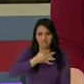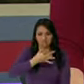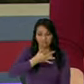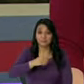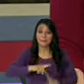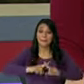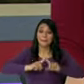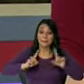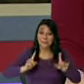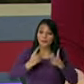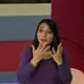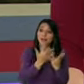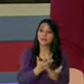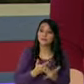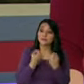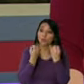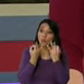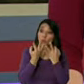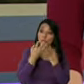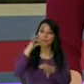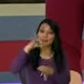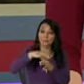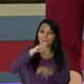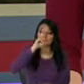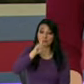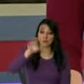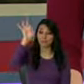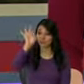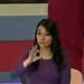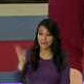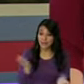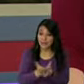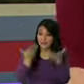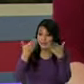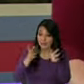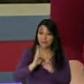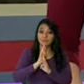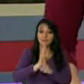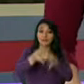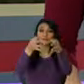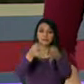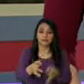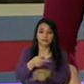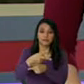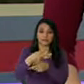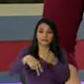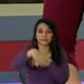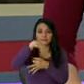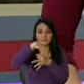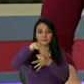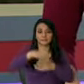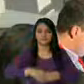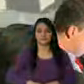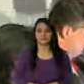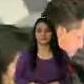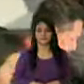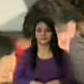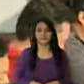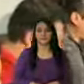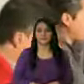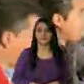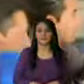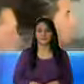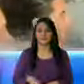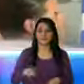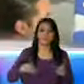obstante, esperarán al conteo del 100% de actas y los resultados oficiales del Consejo Nacional Electoral. Entre bromas